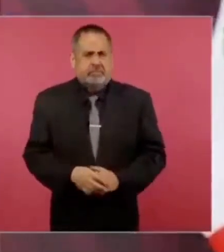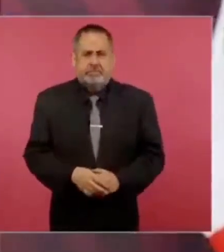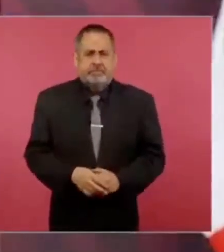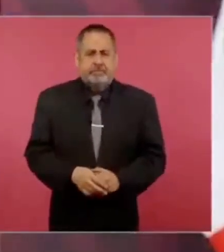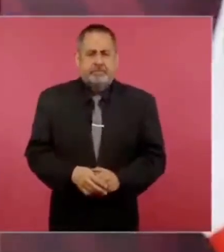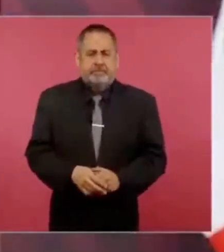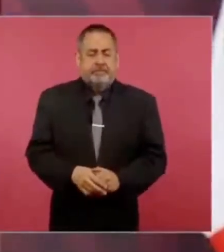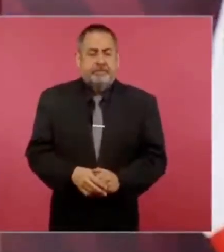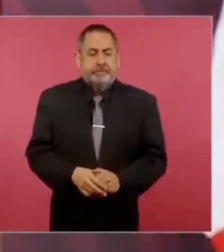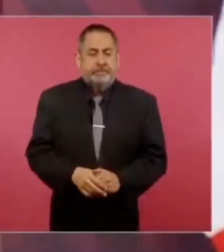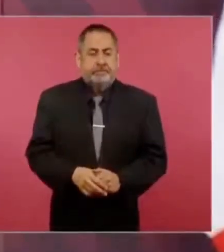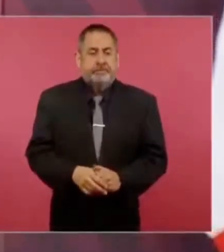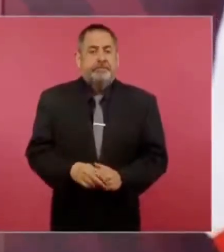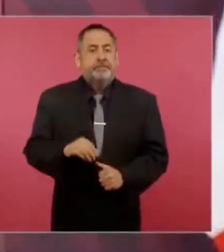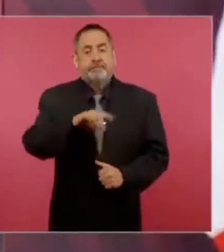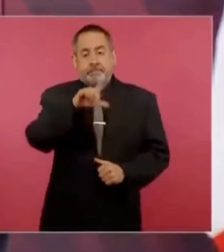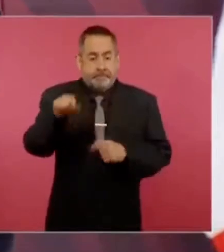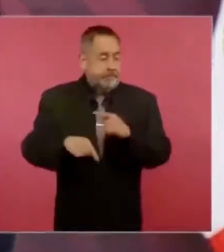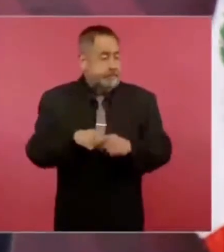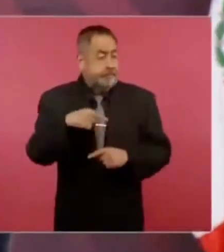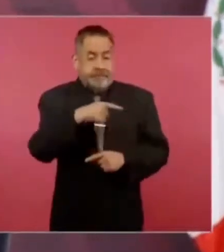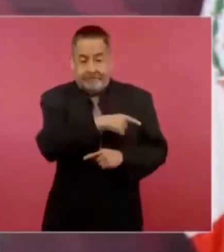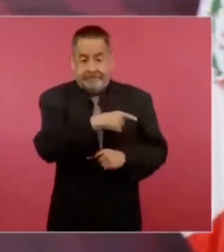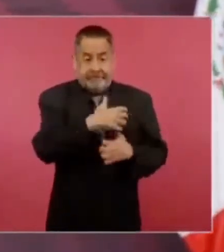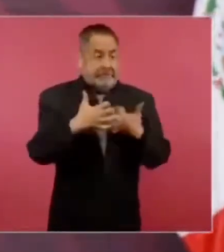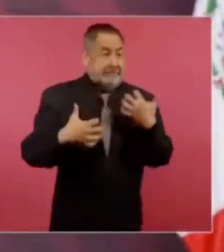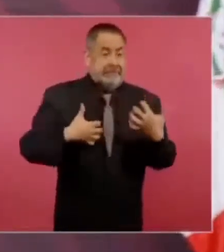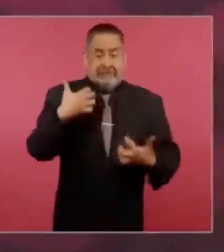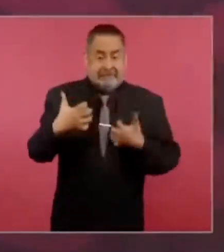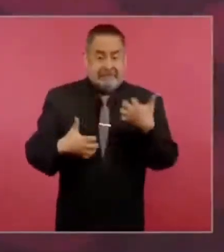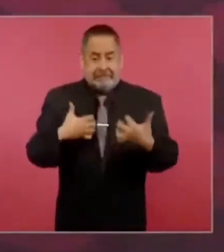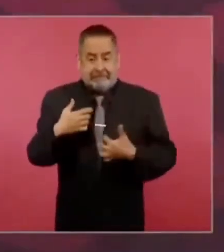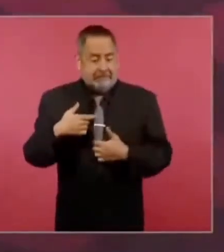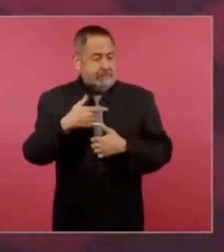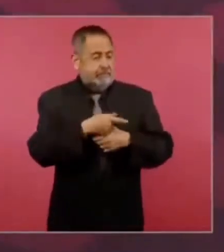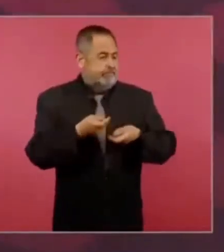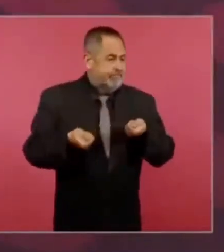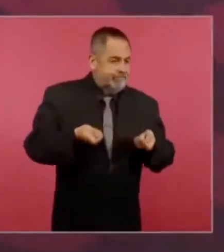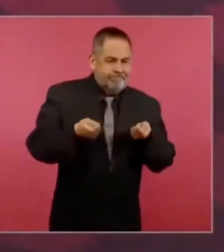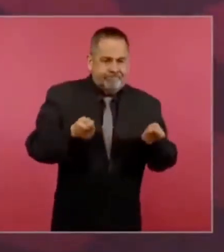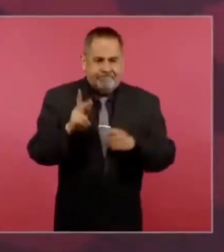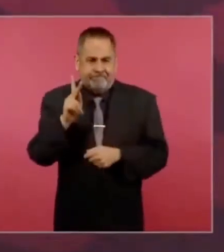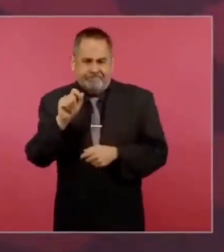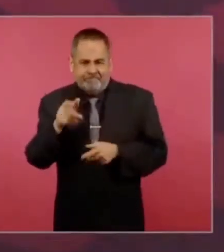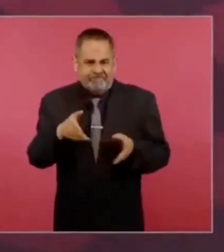Y luego ya en la desesperación, porque echaron a andar toda una estrategia,